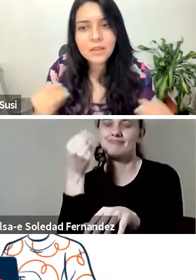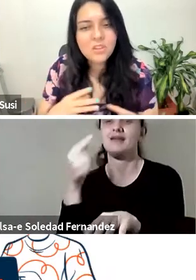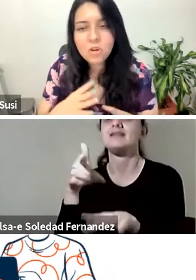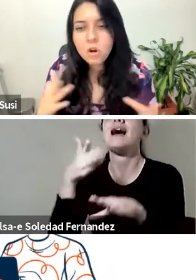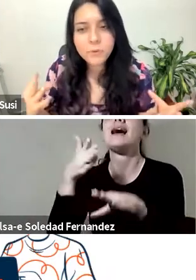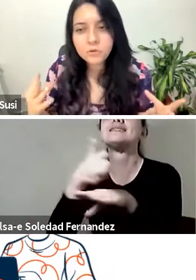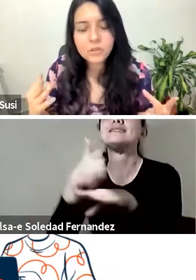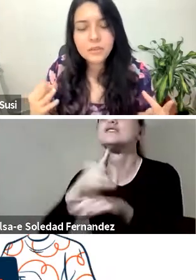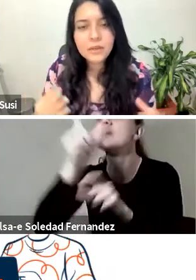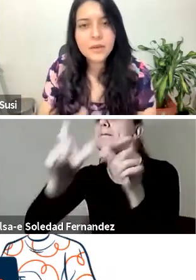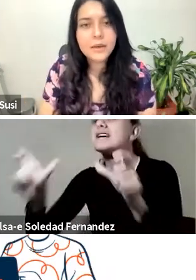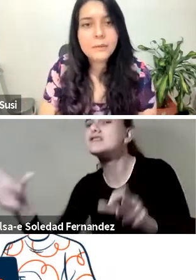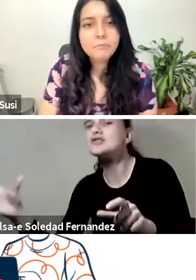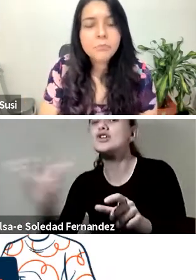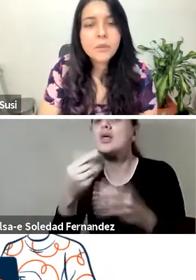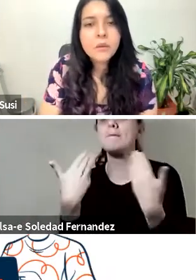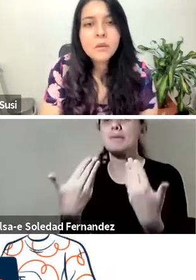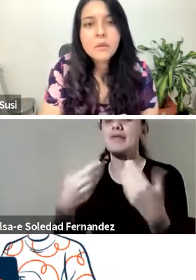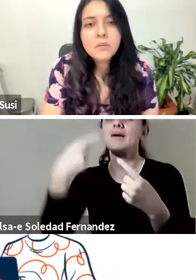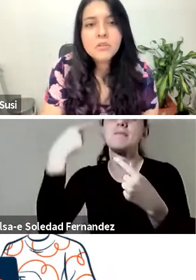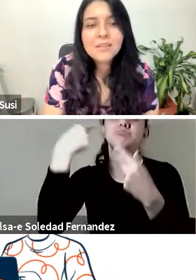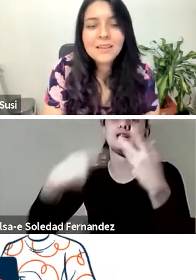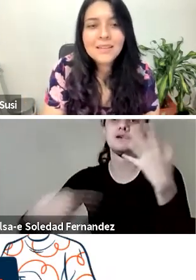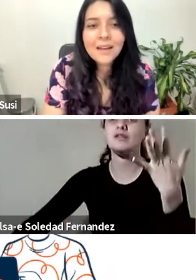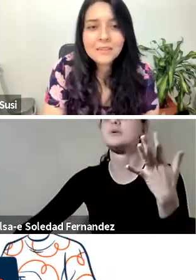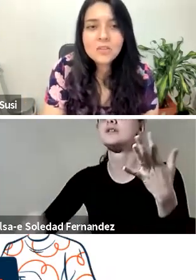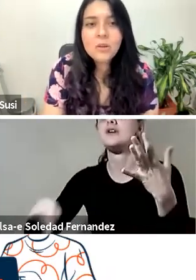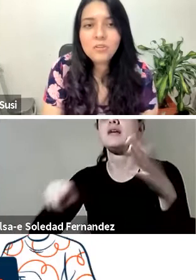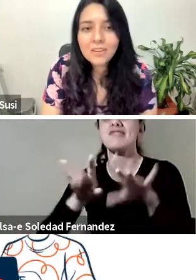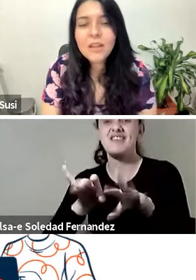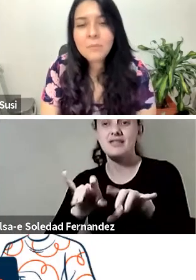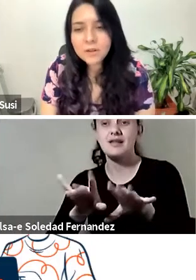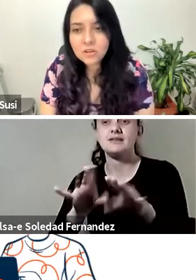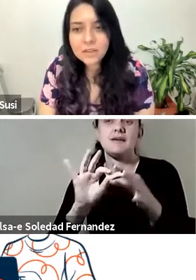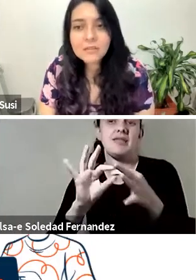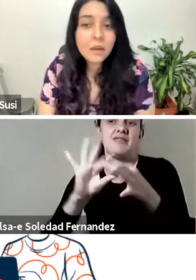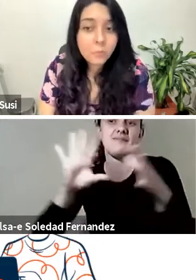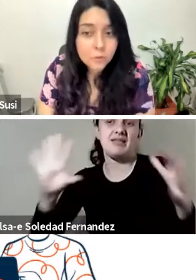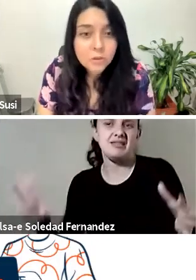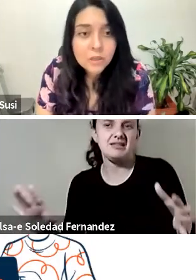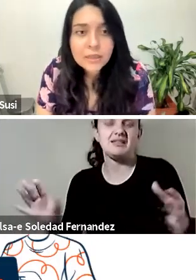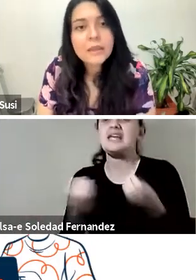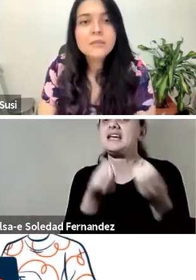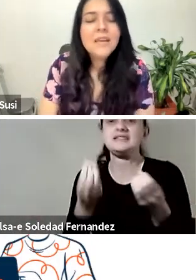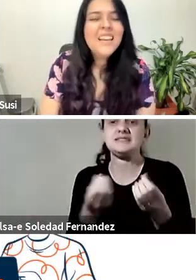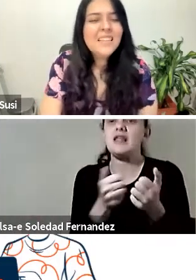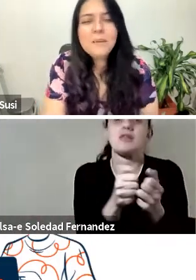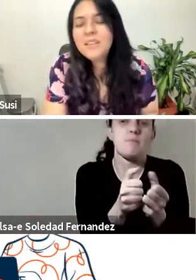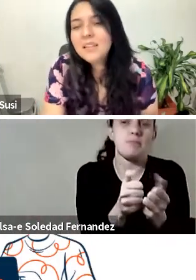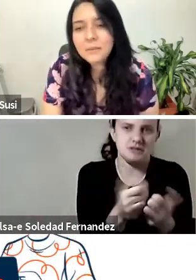mundo digital y todos los productos digitales en general. Entonces es el acceso de todas las personas a los productos